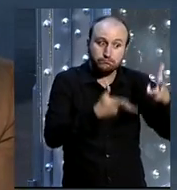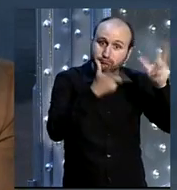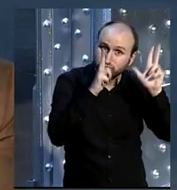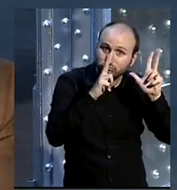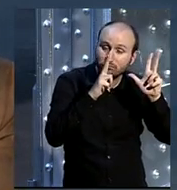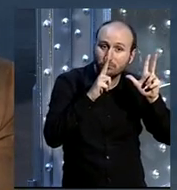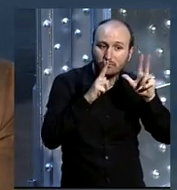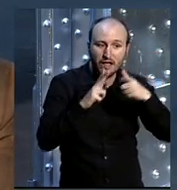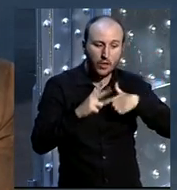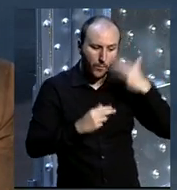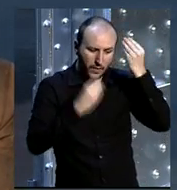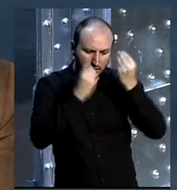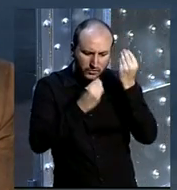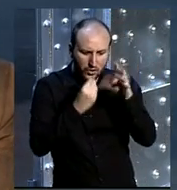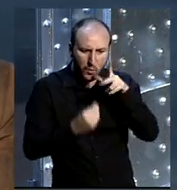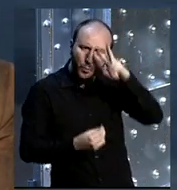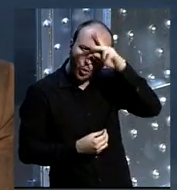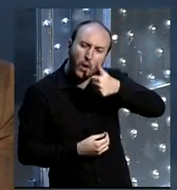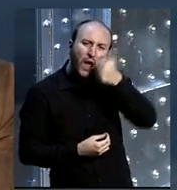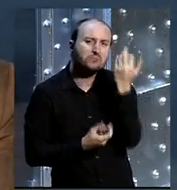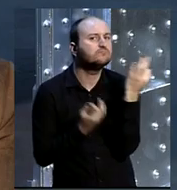veces me preocupa,